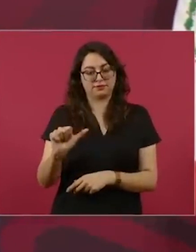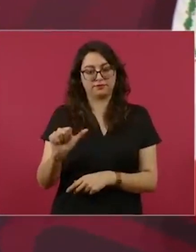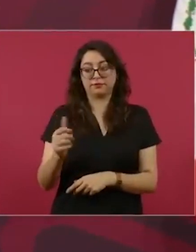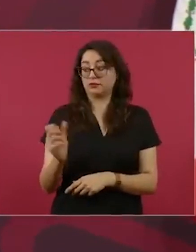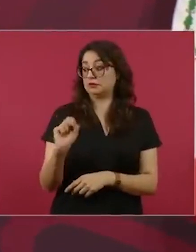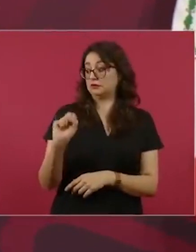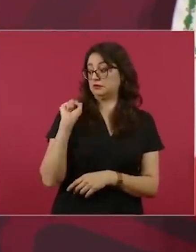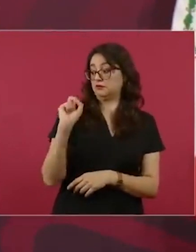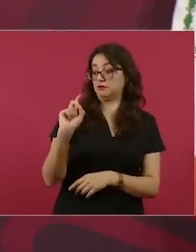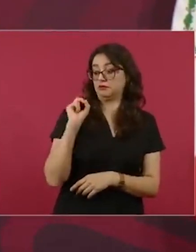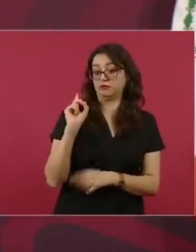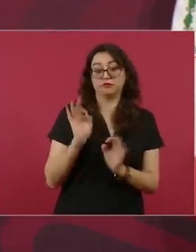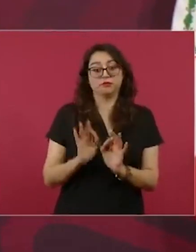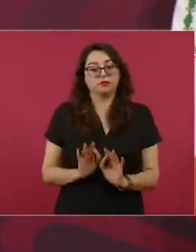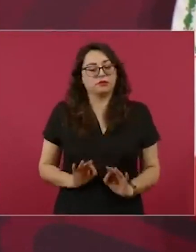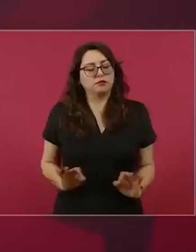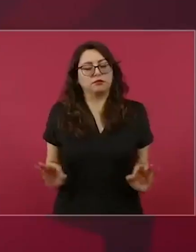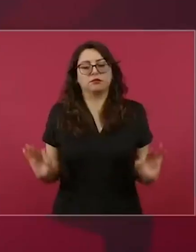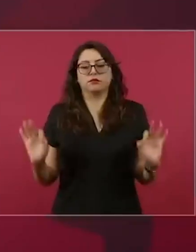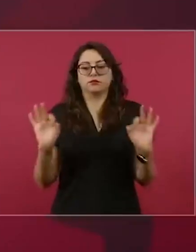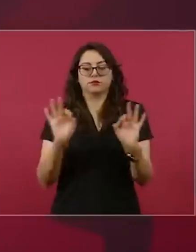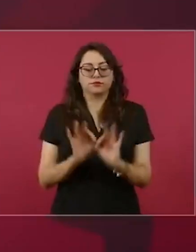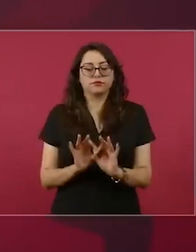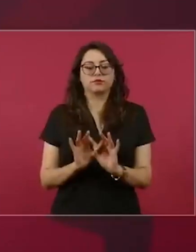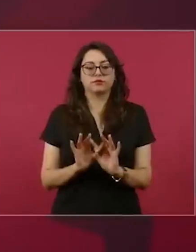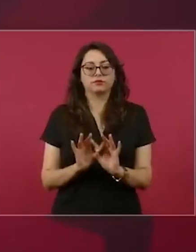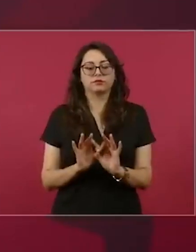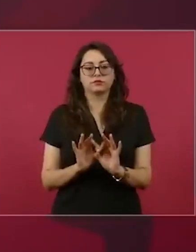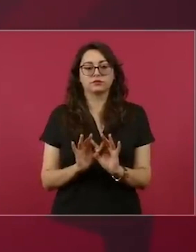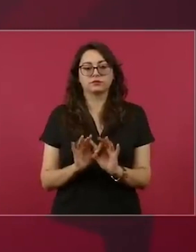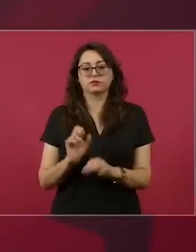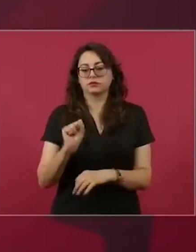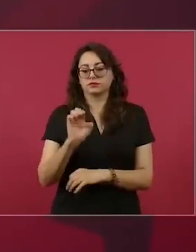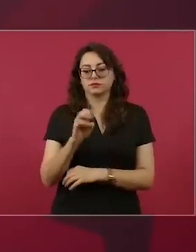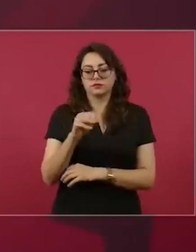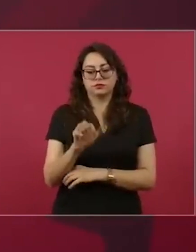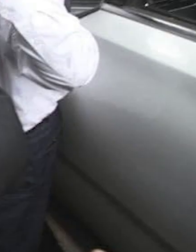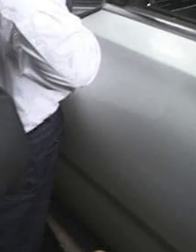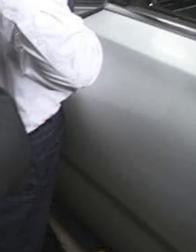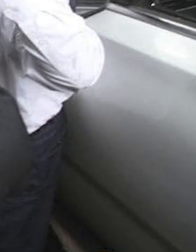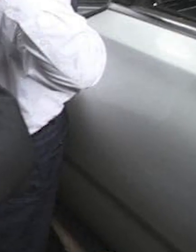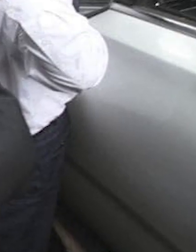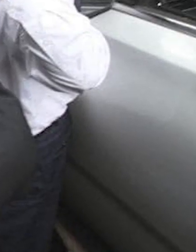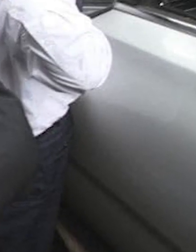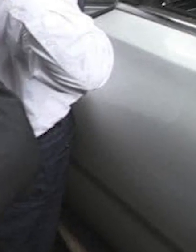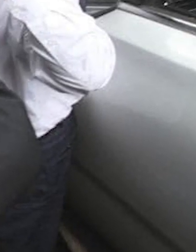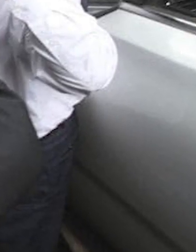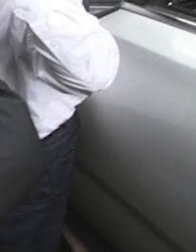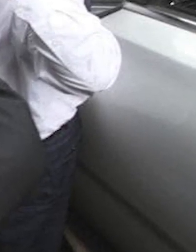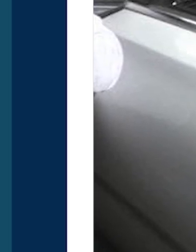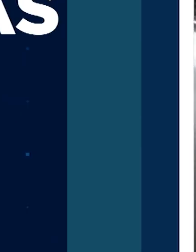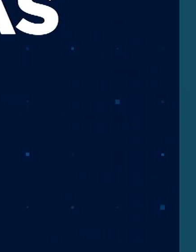revise la legislación con respecto al maltrato animal y, de ser necesario, se debe de realizar una reforma a nivel nacional para castigar este